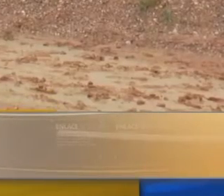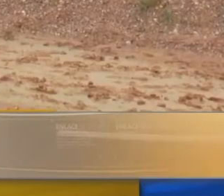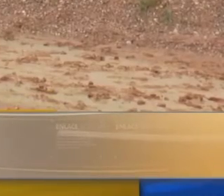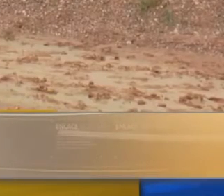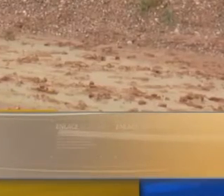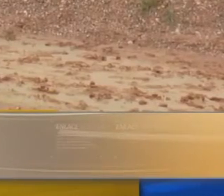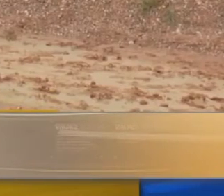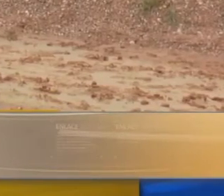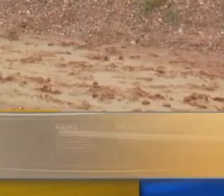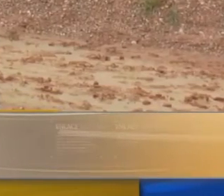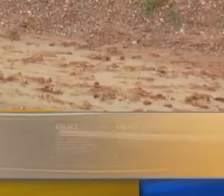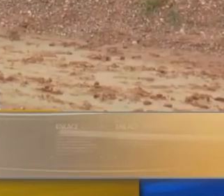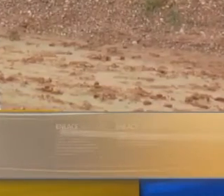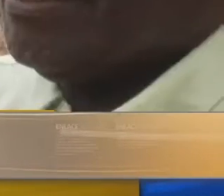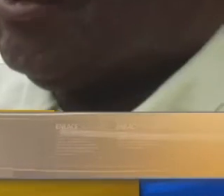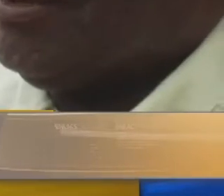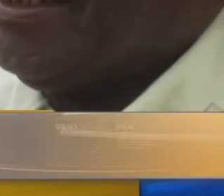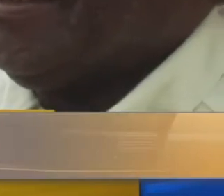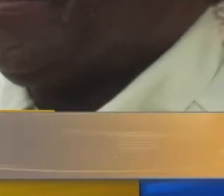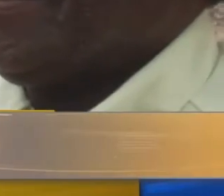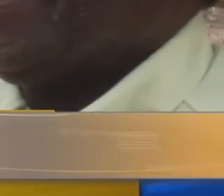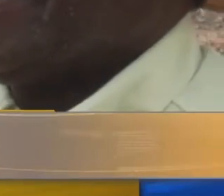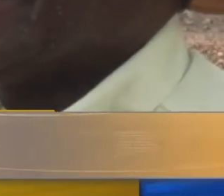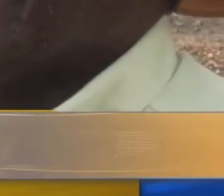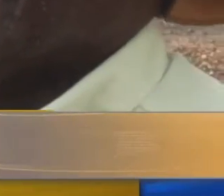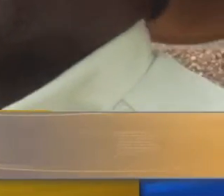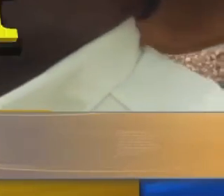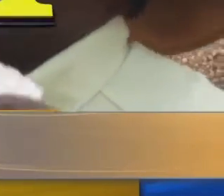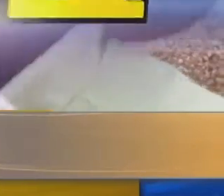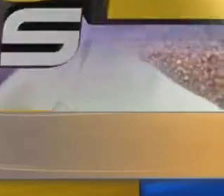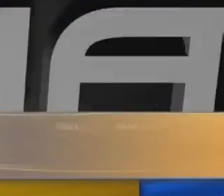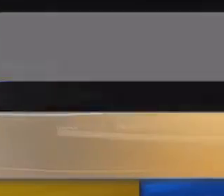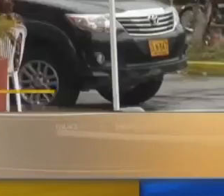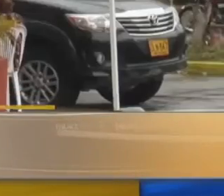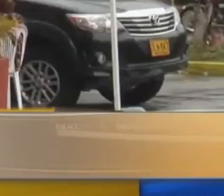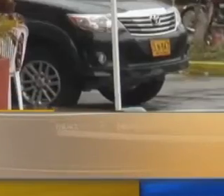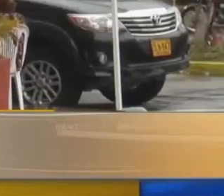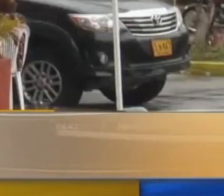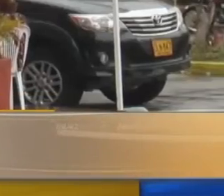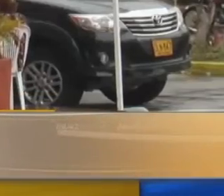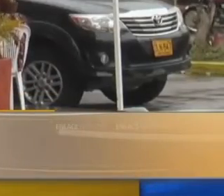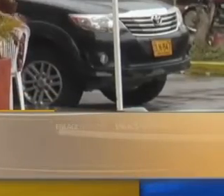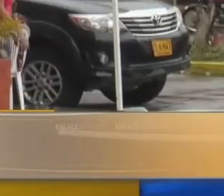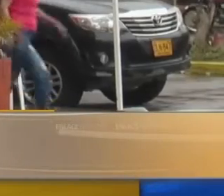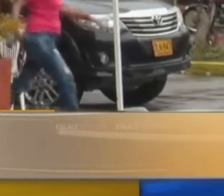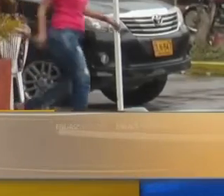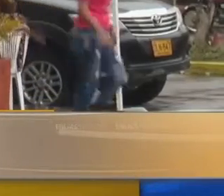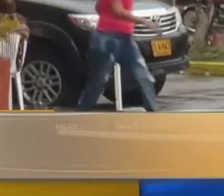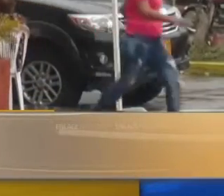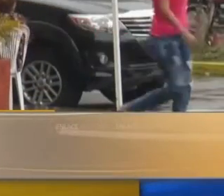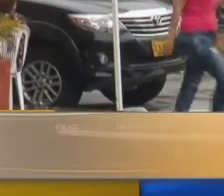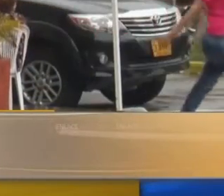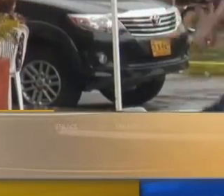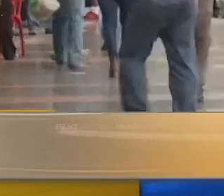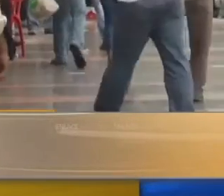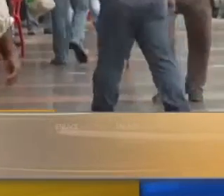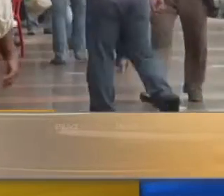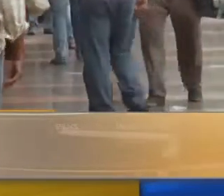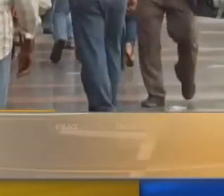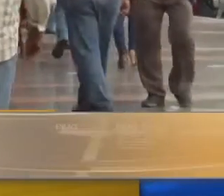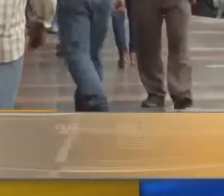de su finca. Denuncia que como afrodescendiente se siente discriminado. Terminó este domingo elección interna del liberalismo para la escogencia